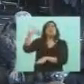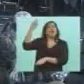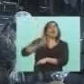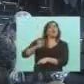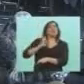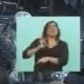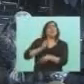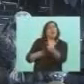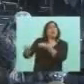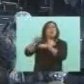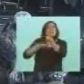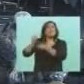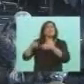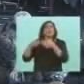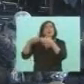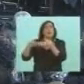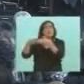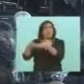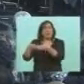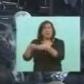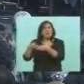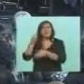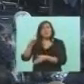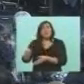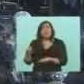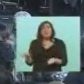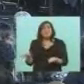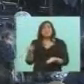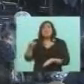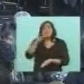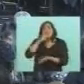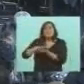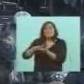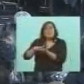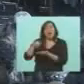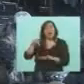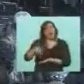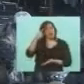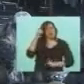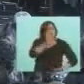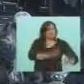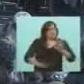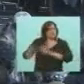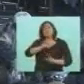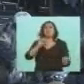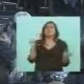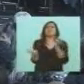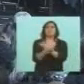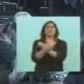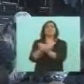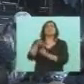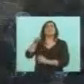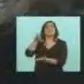administración de puertos y de vías navegables, querido Subsecretaría, y que precisamente como hemos reformulado y le hemos